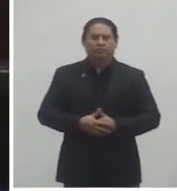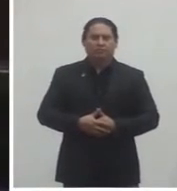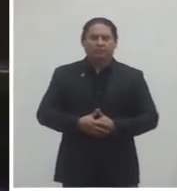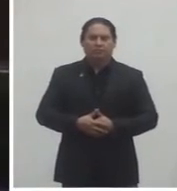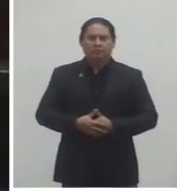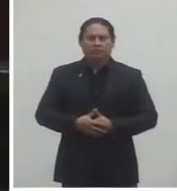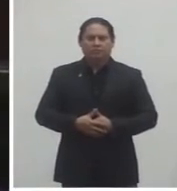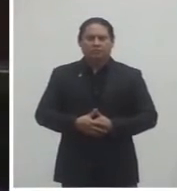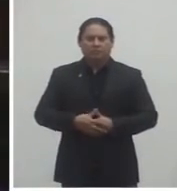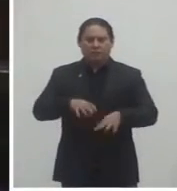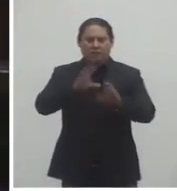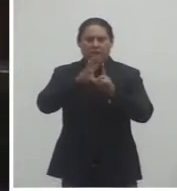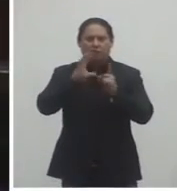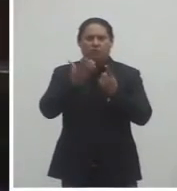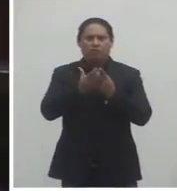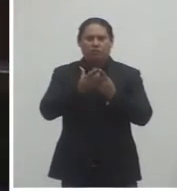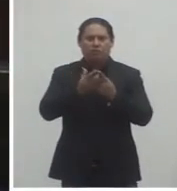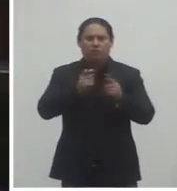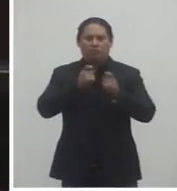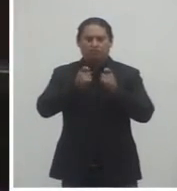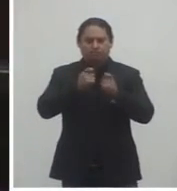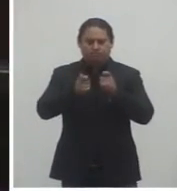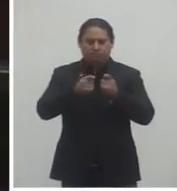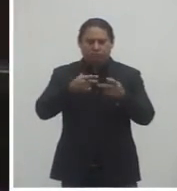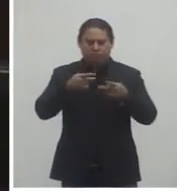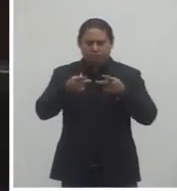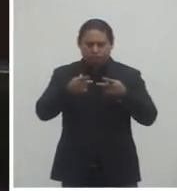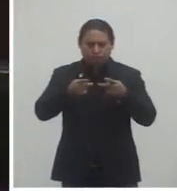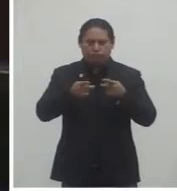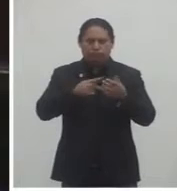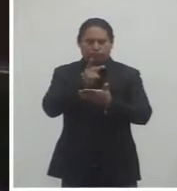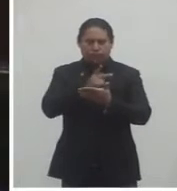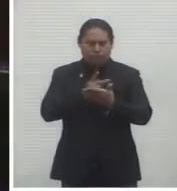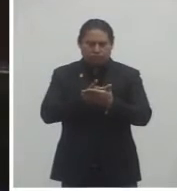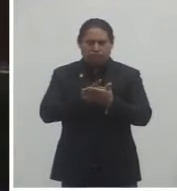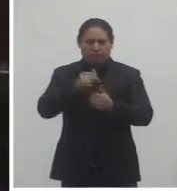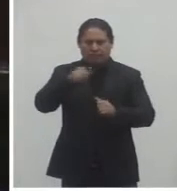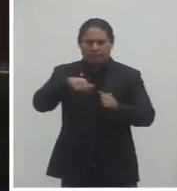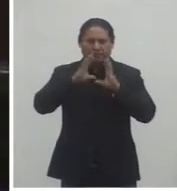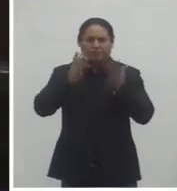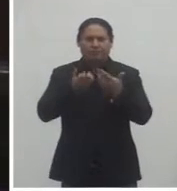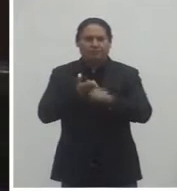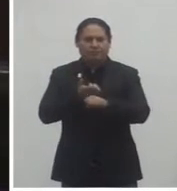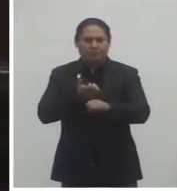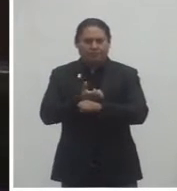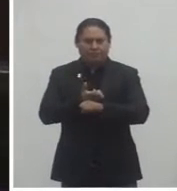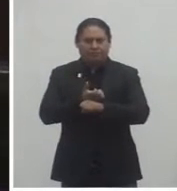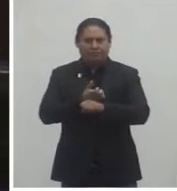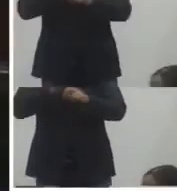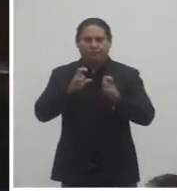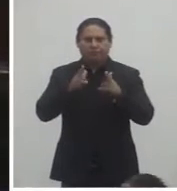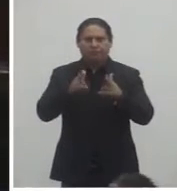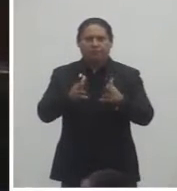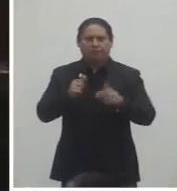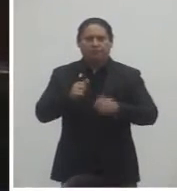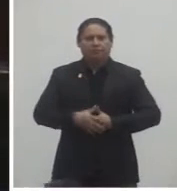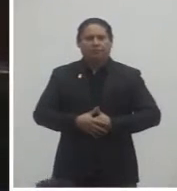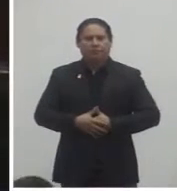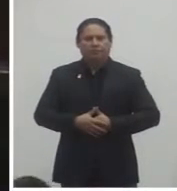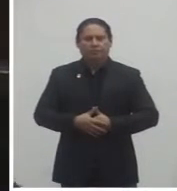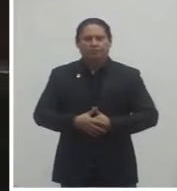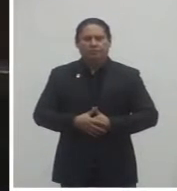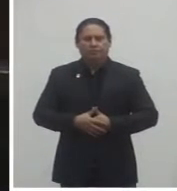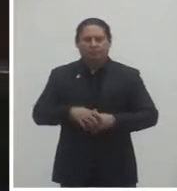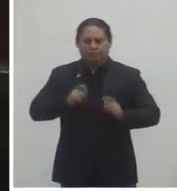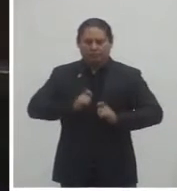Asamblea, a la Comisión de Planeación para el Desarrollo de la 68ª Legislatura del Honorable Congreso del Estado de